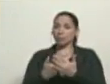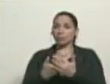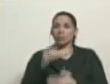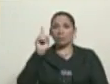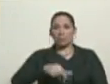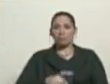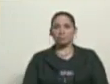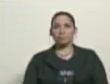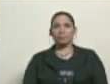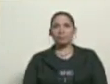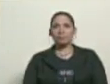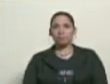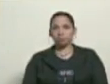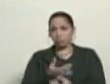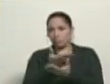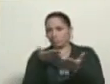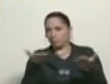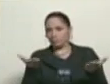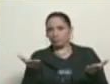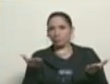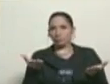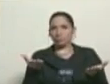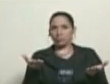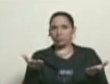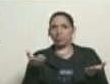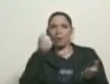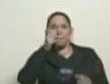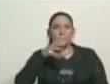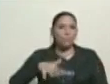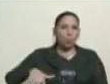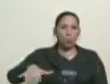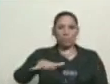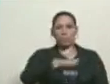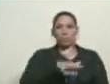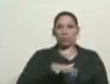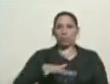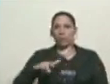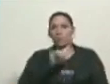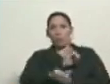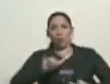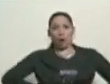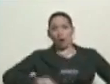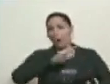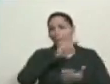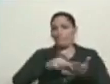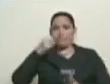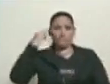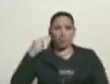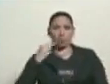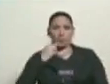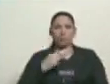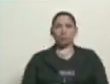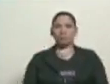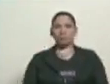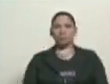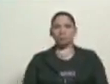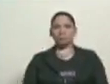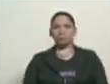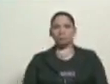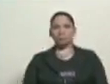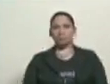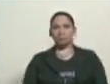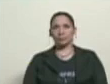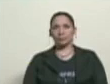también a ustedes, al pueblo, a la Fuerza Armada Nacional Bolivariana, que no